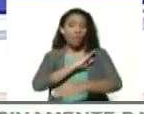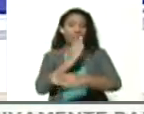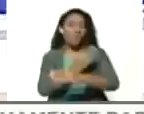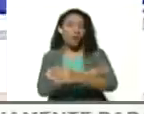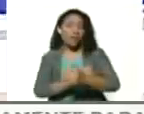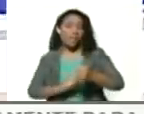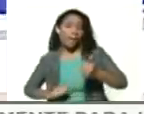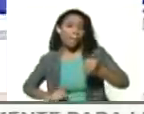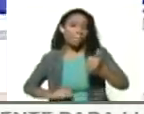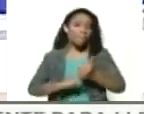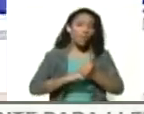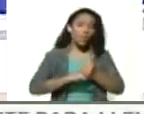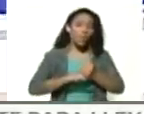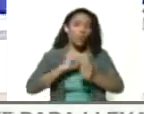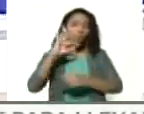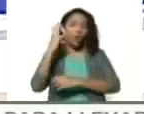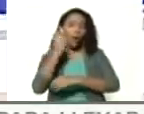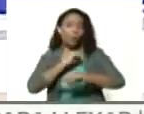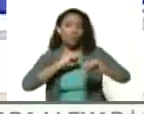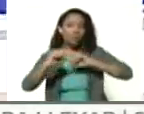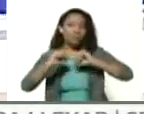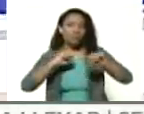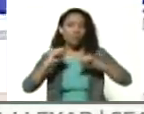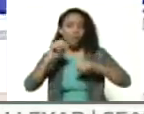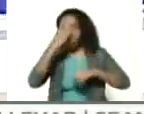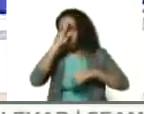lograron movilizar, sin lugar a duda,